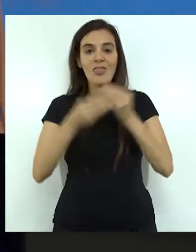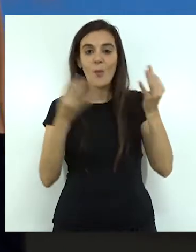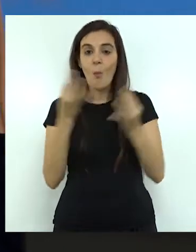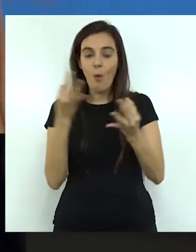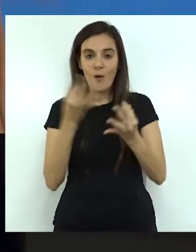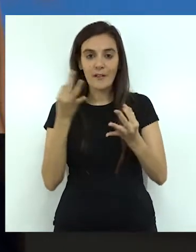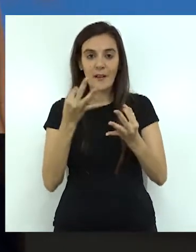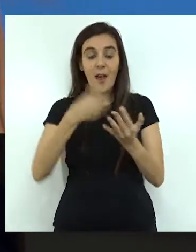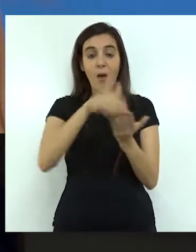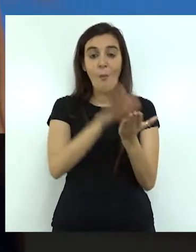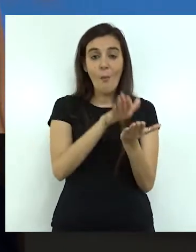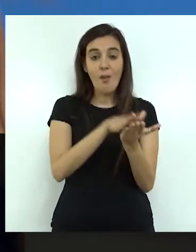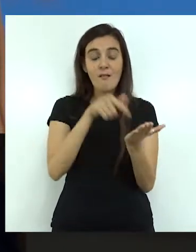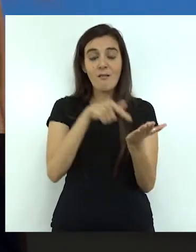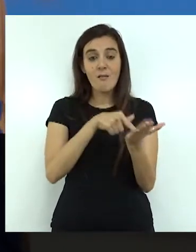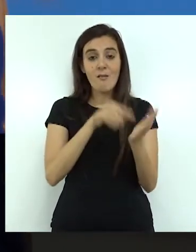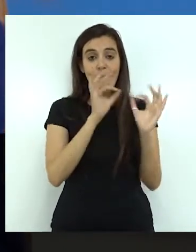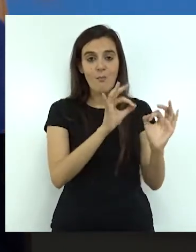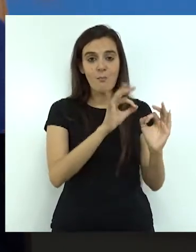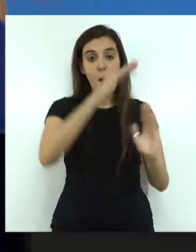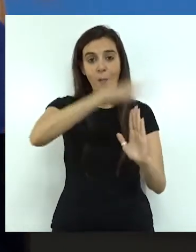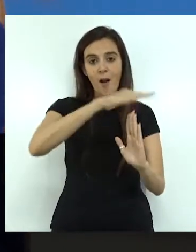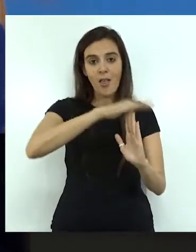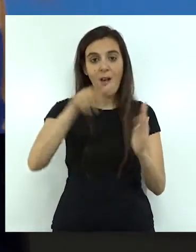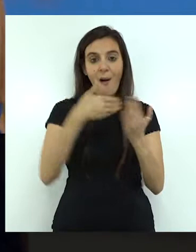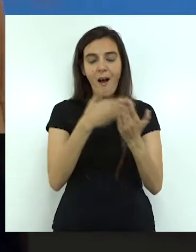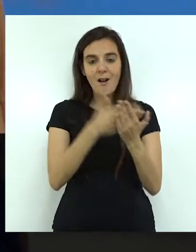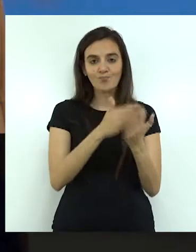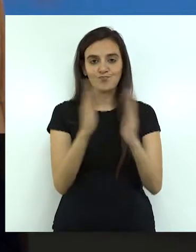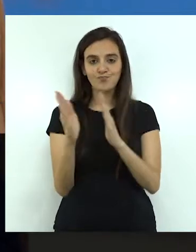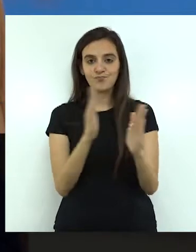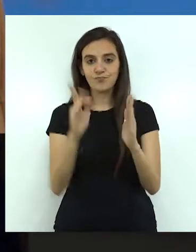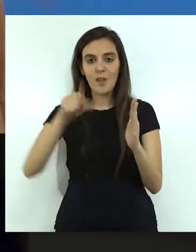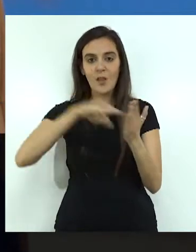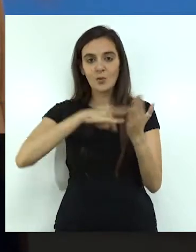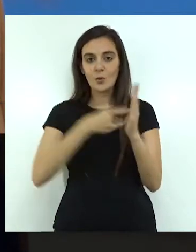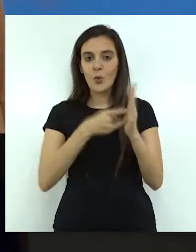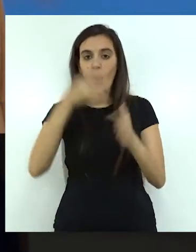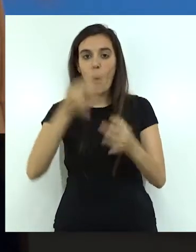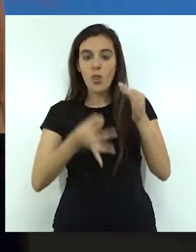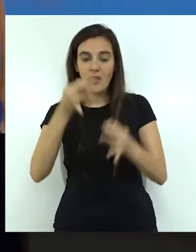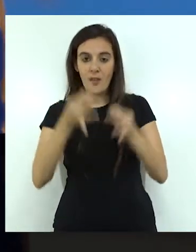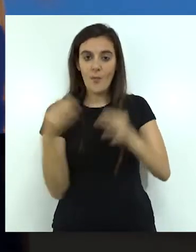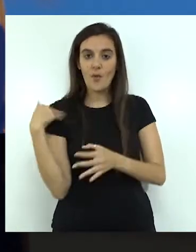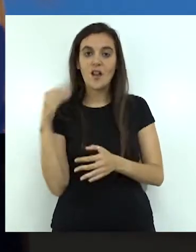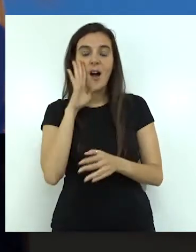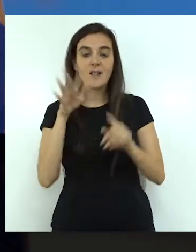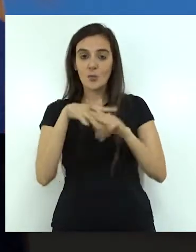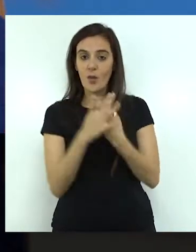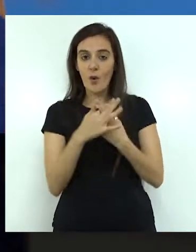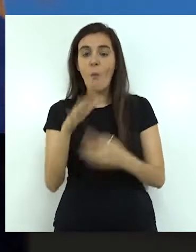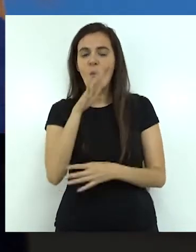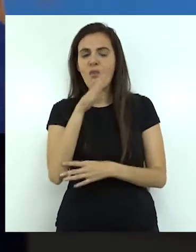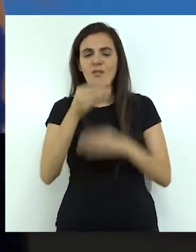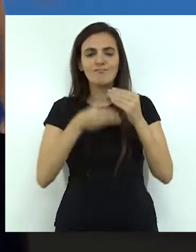disciplinario se deja en suspenso hasta tanto no se resuelva judicialmente el caso por qué motivo se hace así